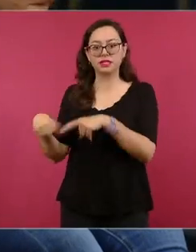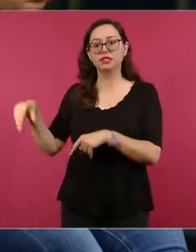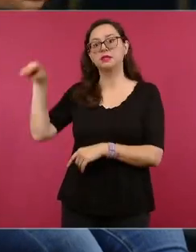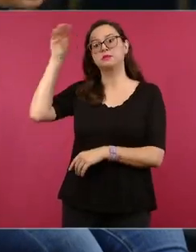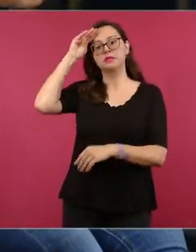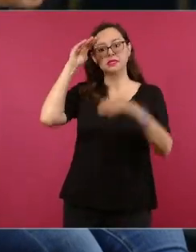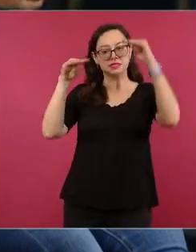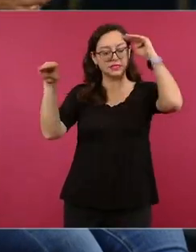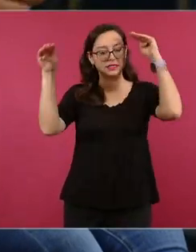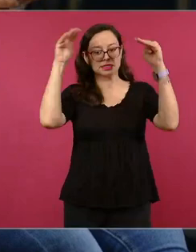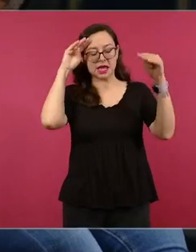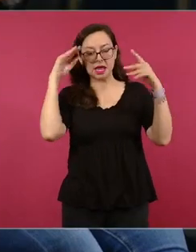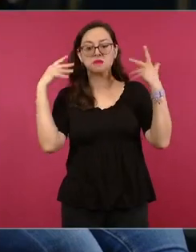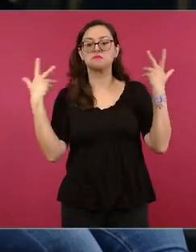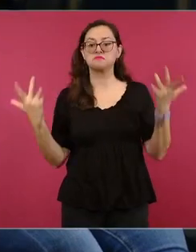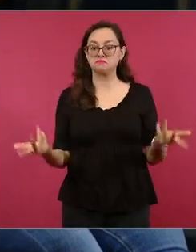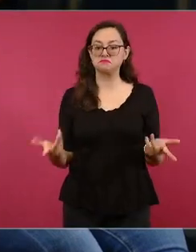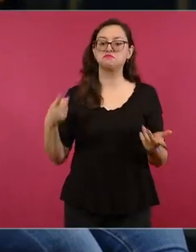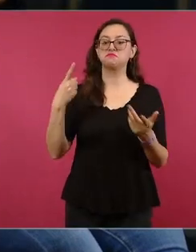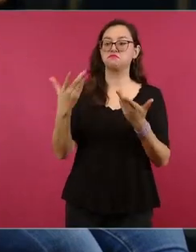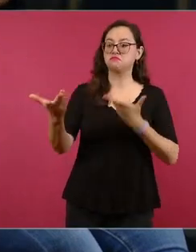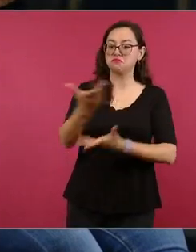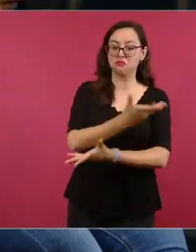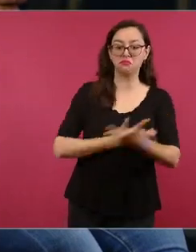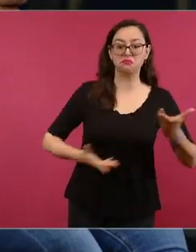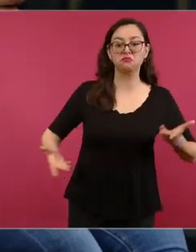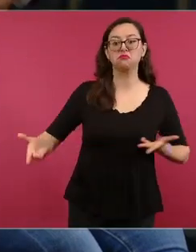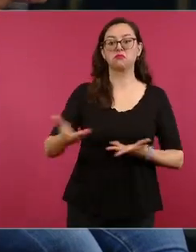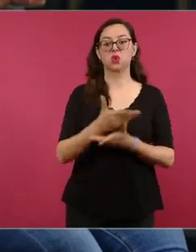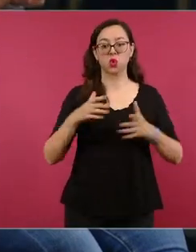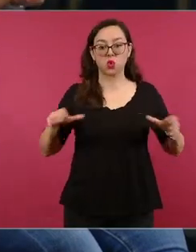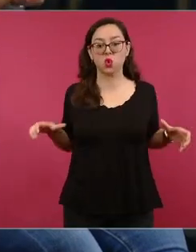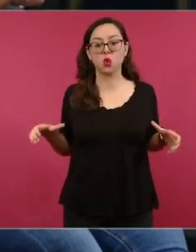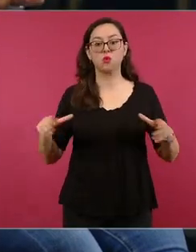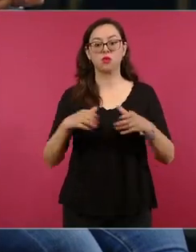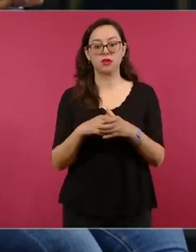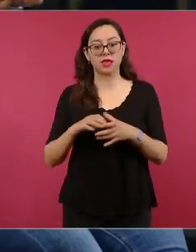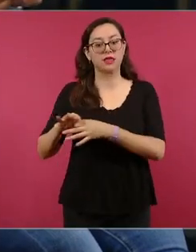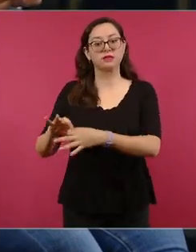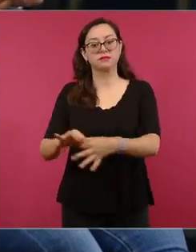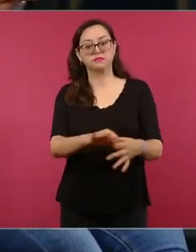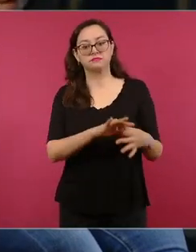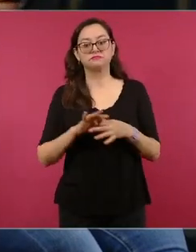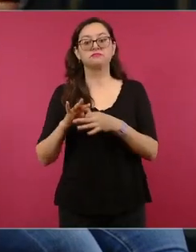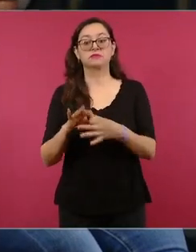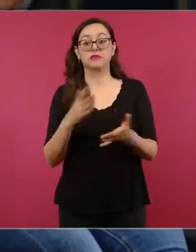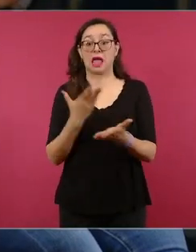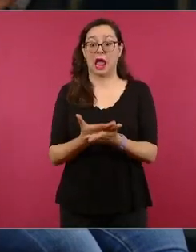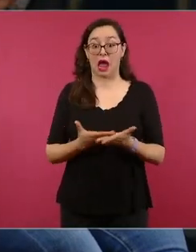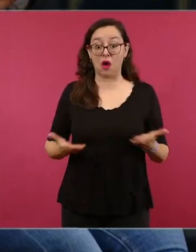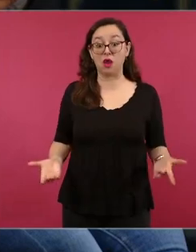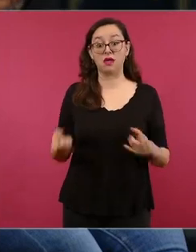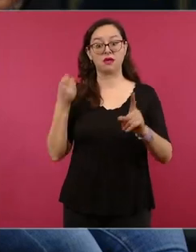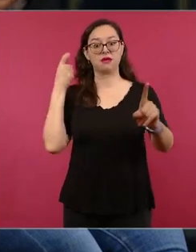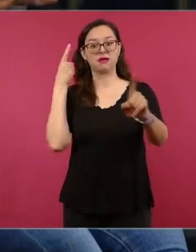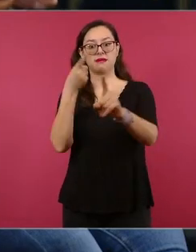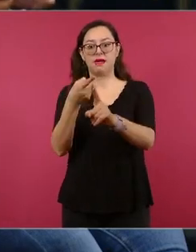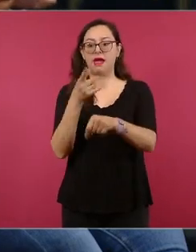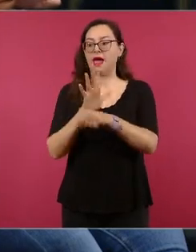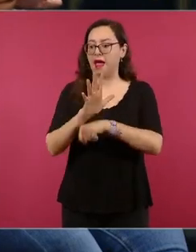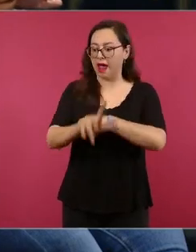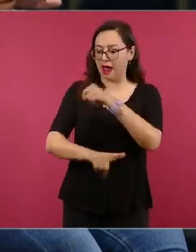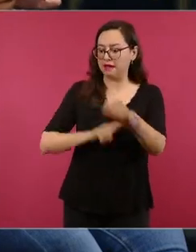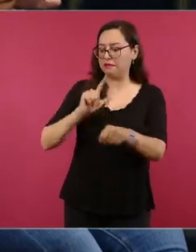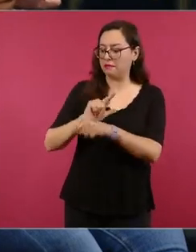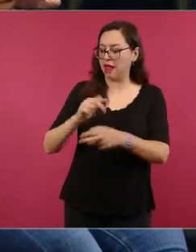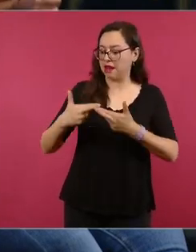reflexión e interpretación donde se despliega un diálogo constante con la comunidad y en este caso específico que nos ocupa para cuestionarnos nuestra